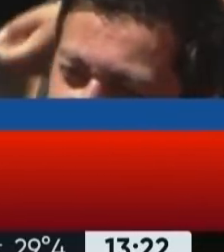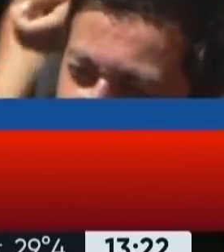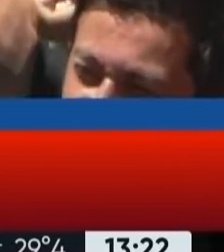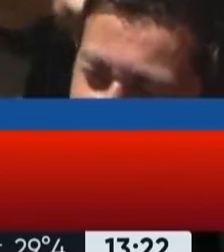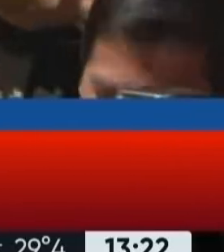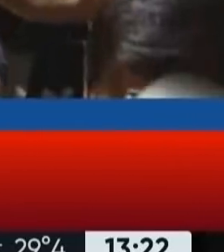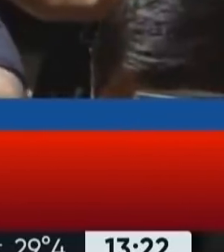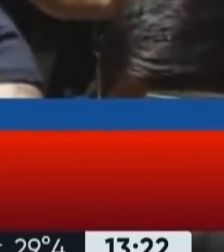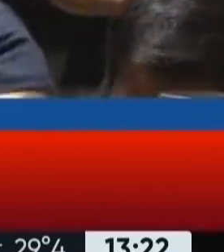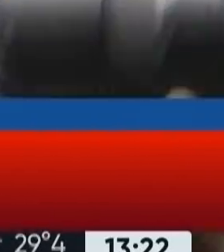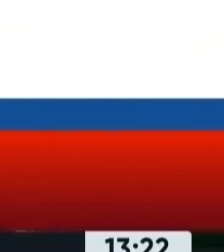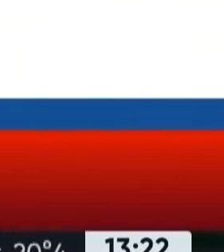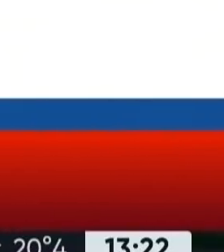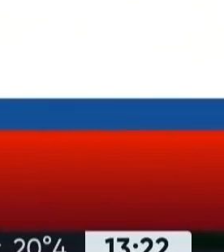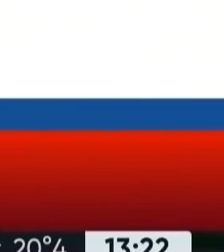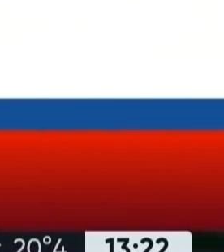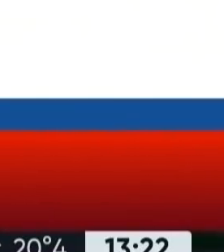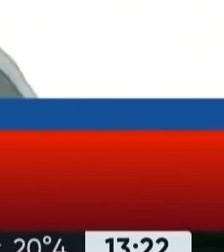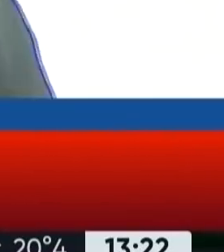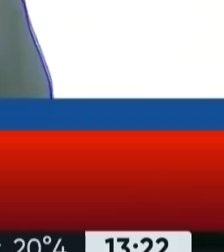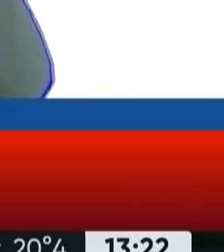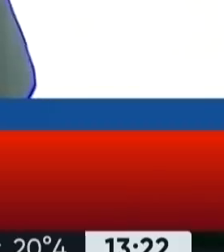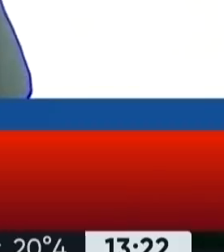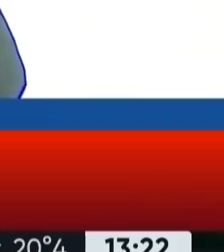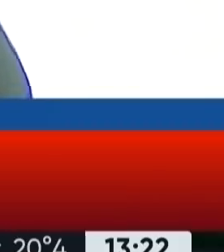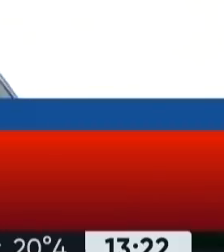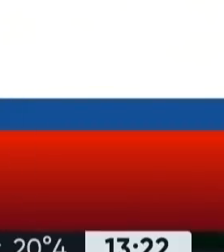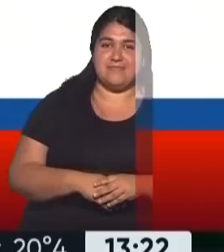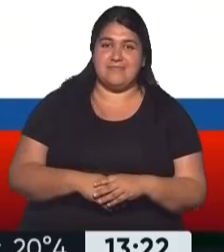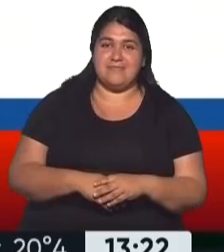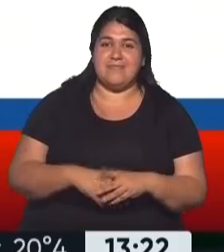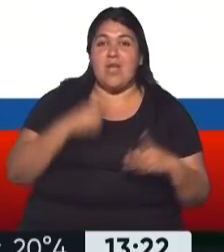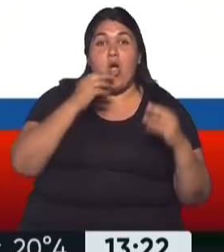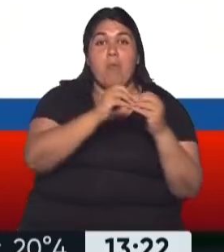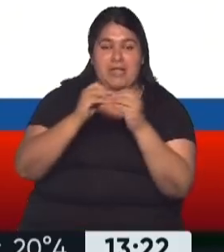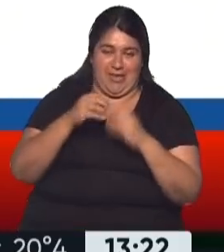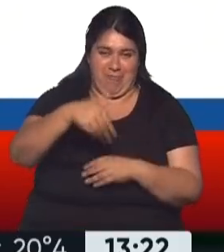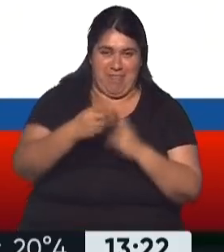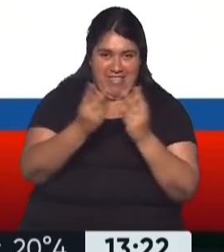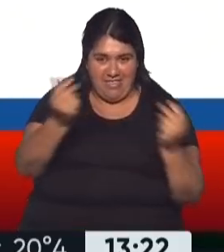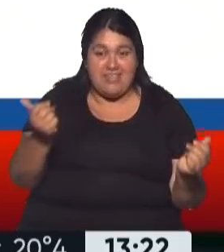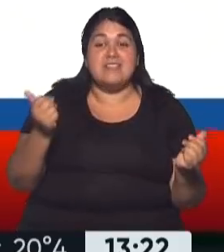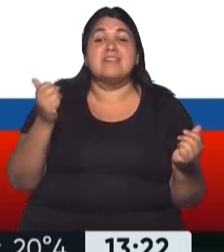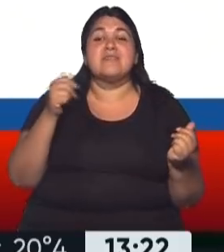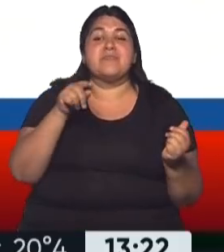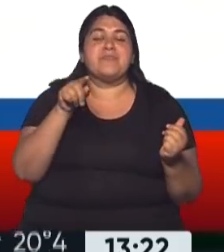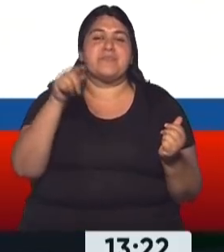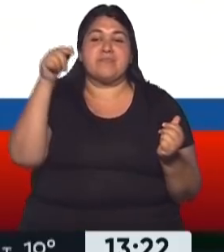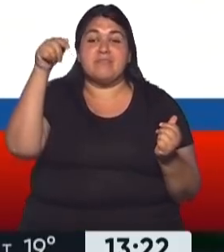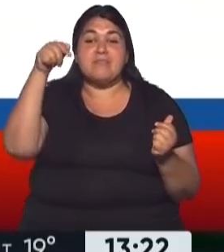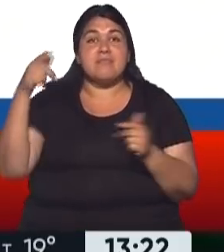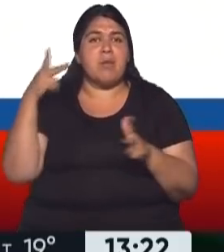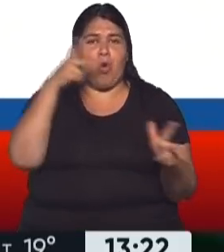No nos han vencido. Compañeros y compañeras, para terminar, esto que